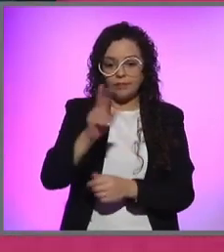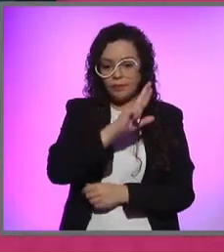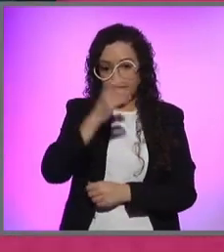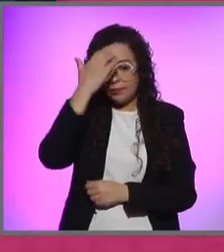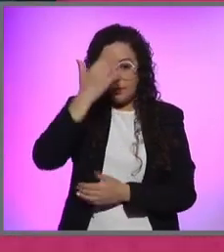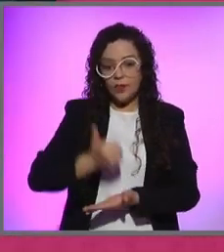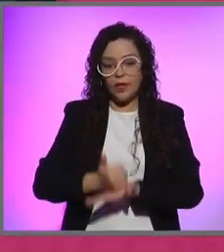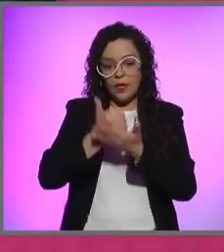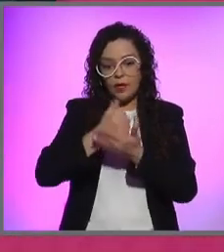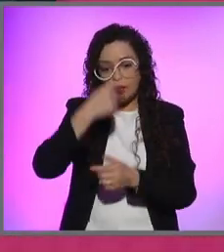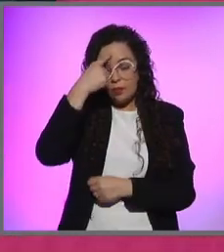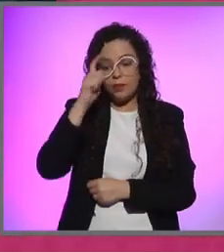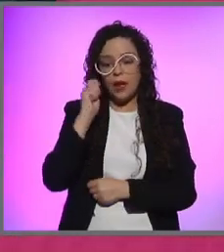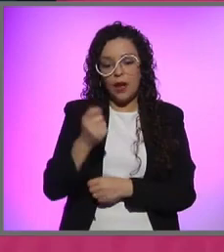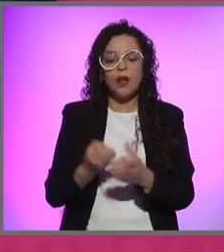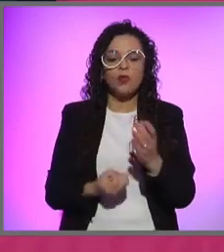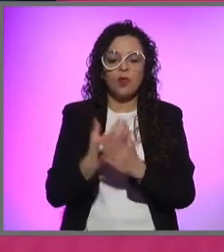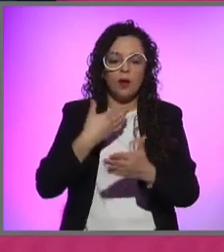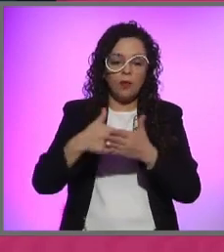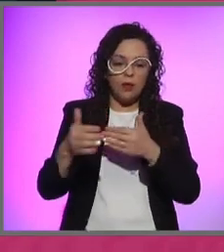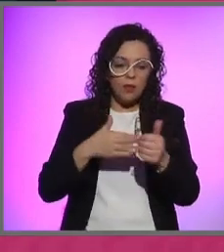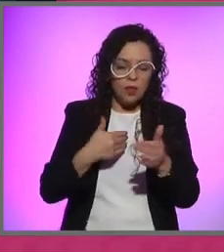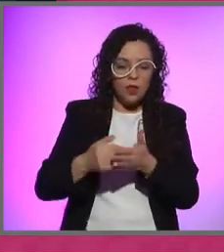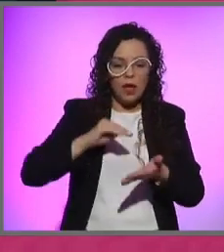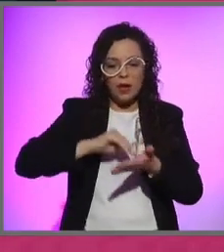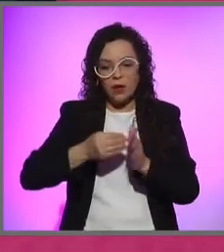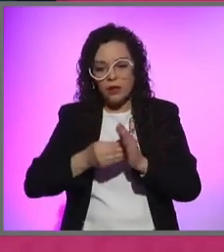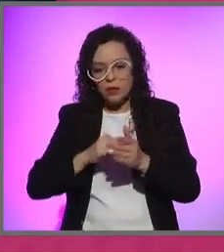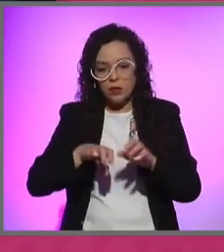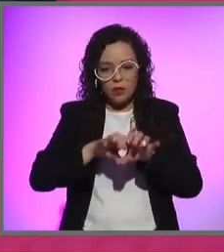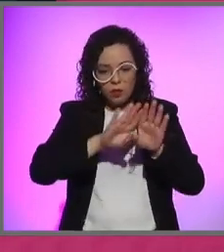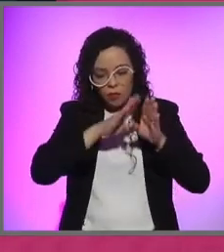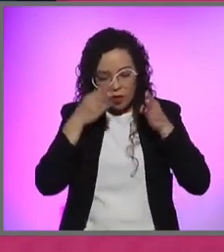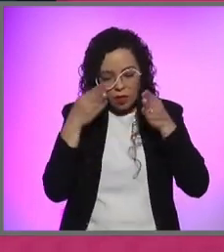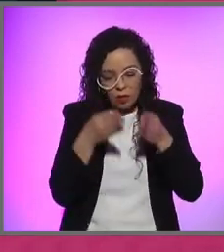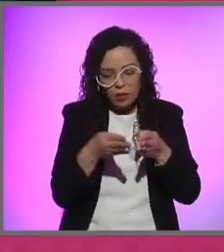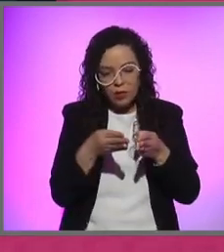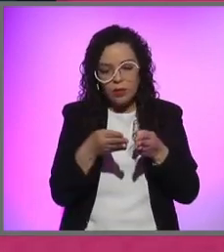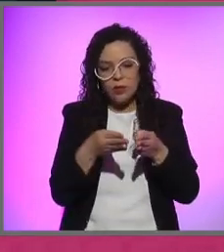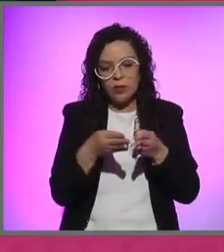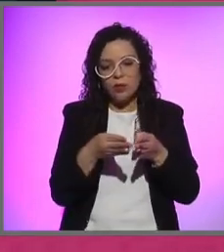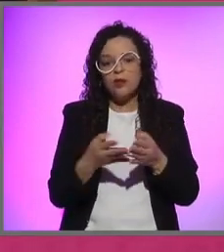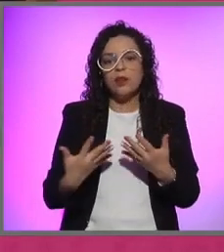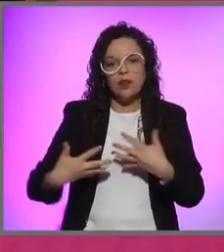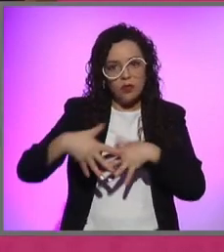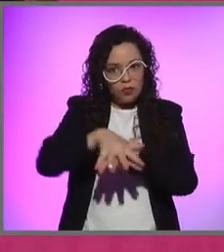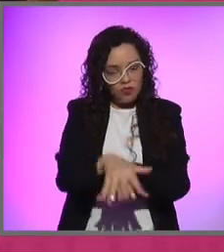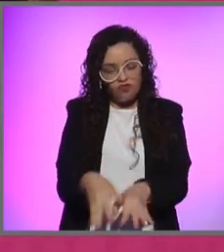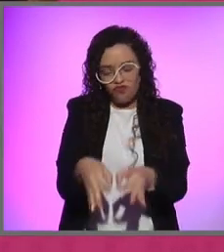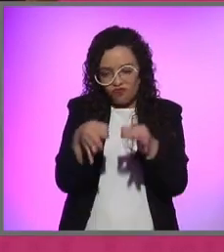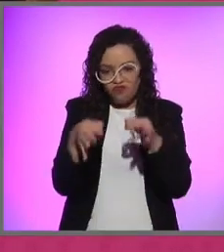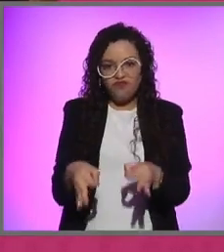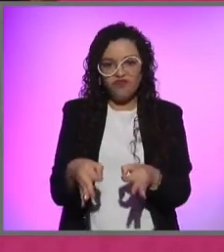construir nous models per oferir estratègies d'enfocament inclusius reals.